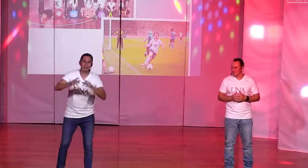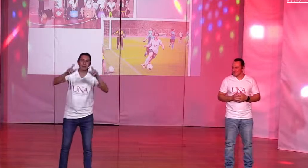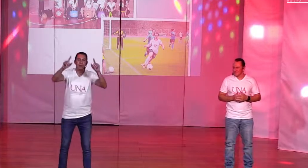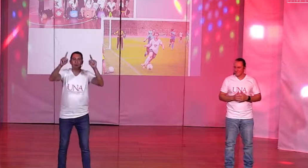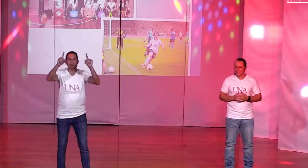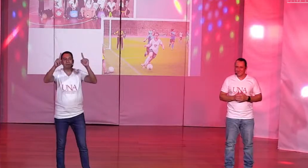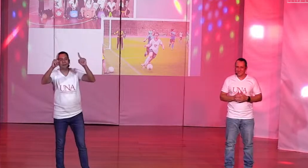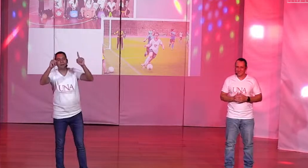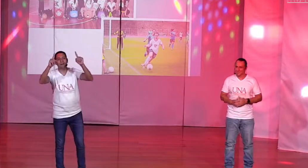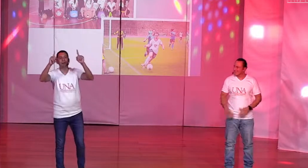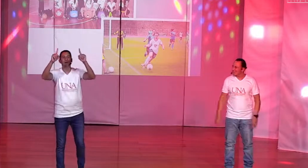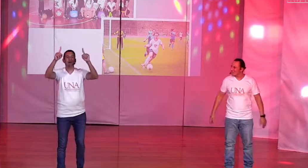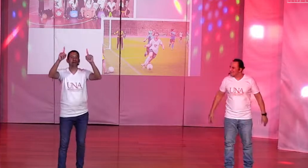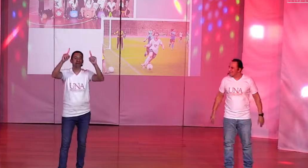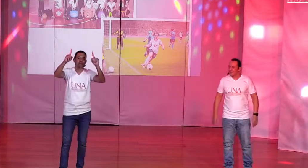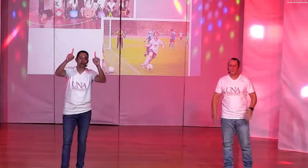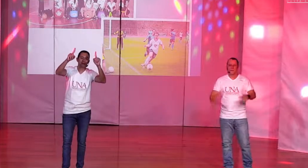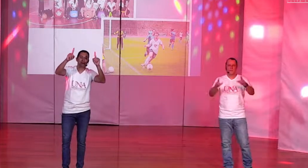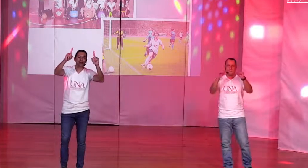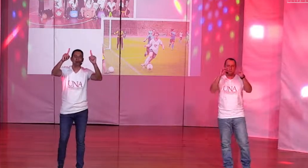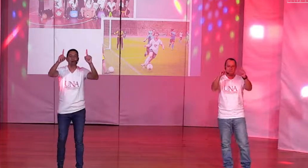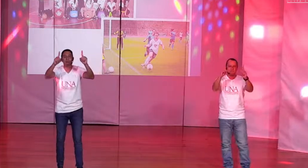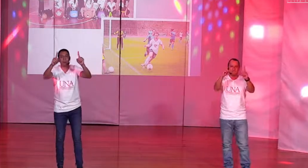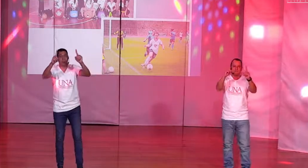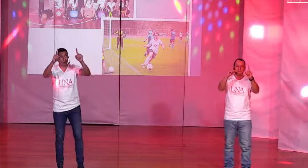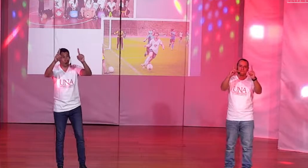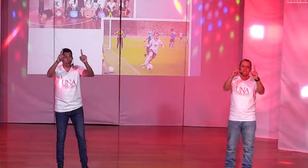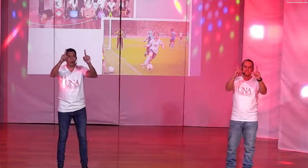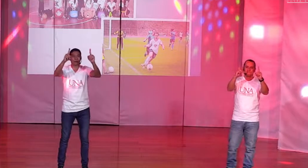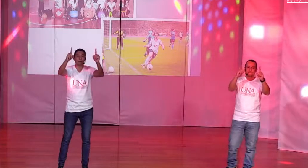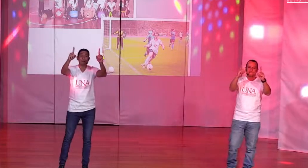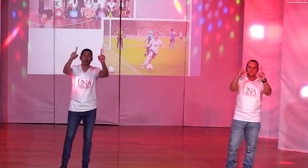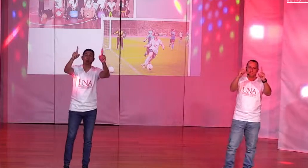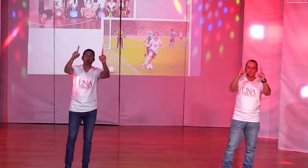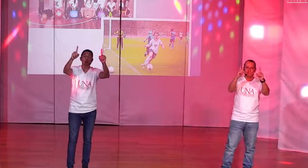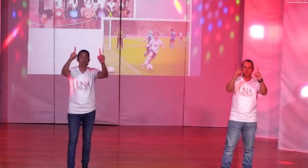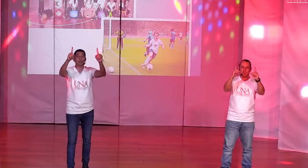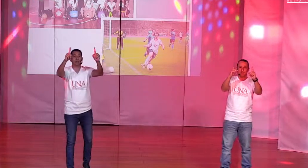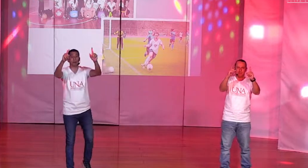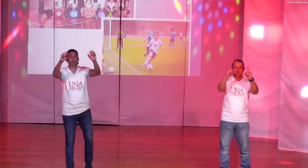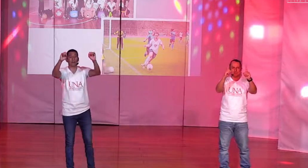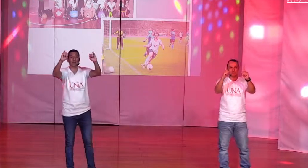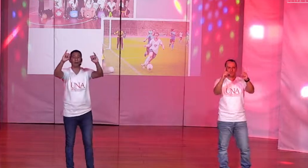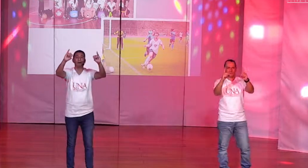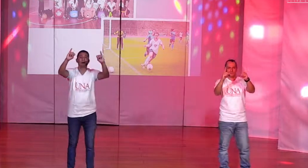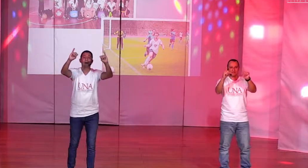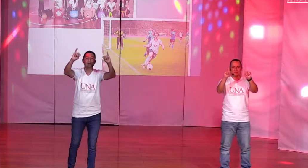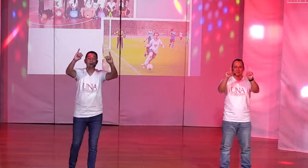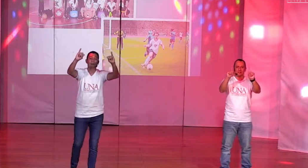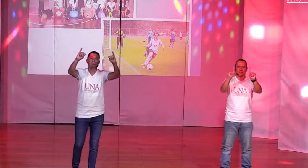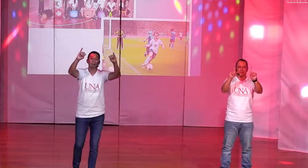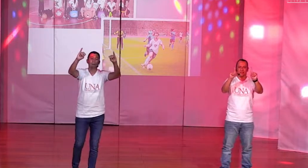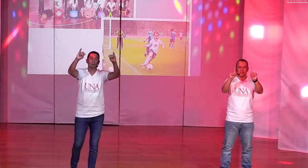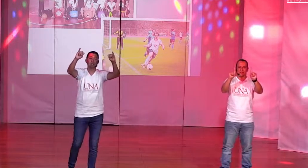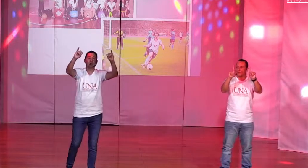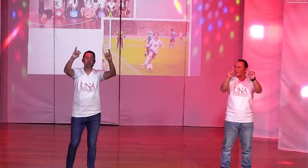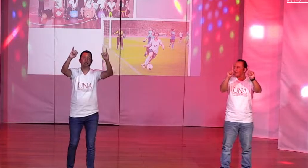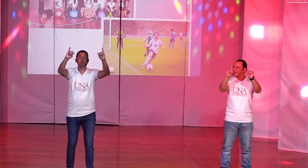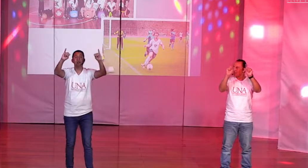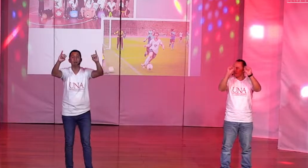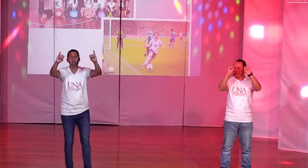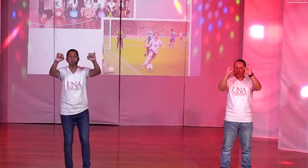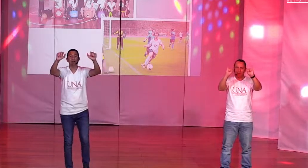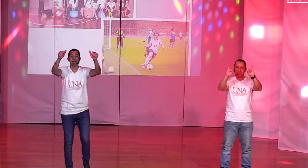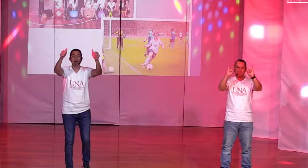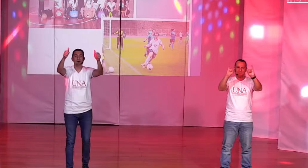par, estamos. Y vamos a levantar los deditos así conmigo de esta forma, ojo, vea, tenemos los dos índices, vamos a cambiarlo a el